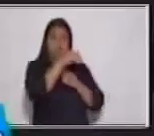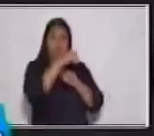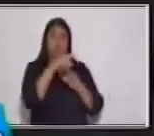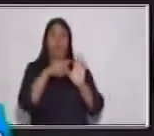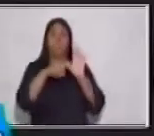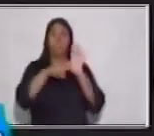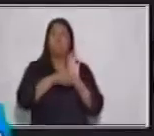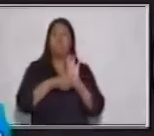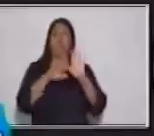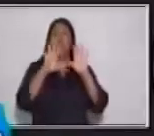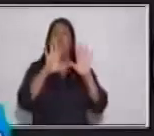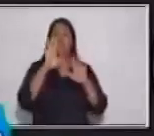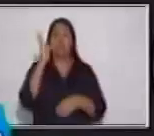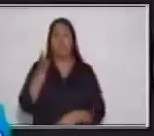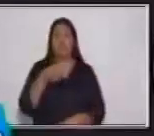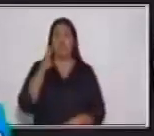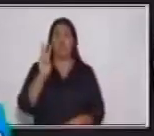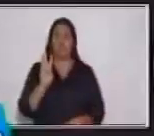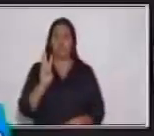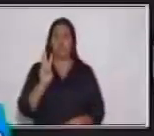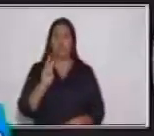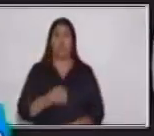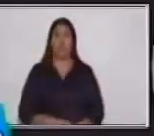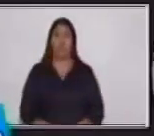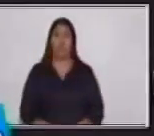menos 10 tercios